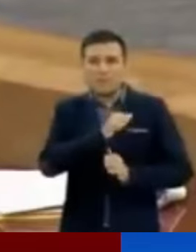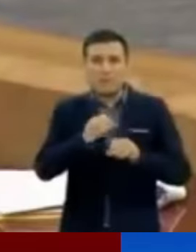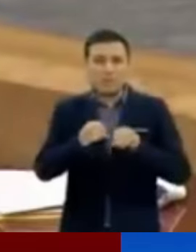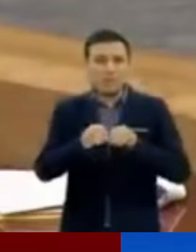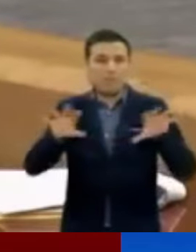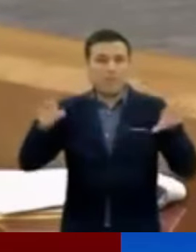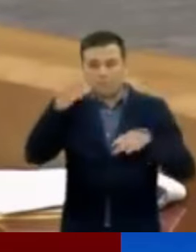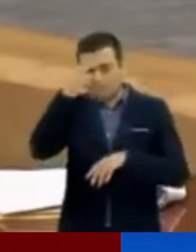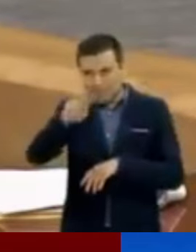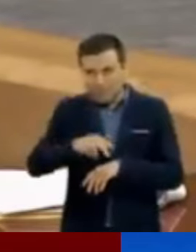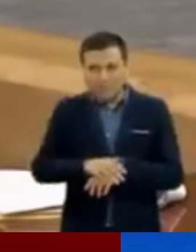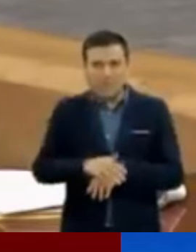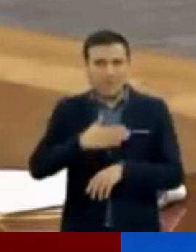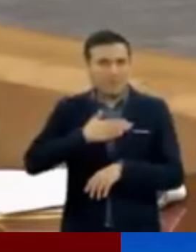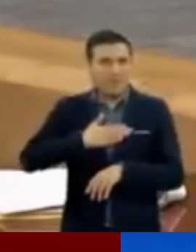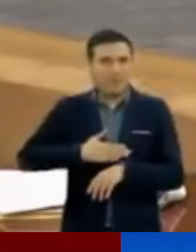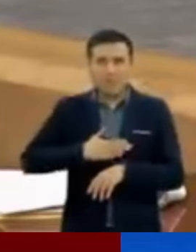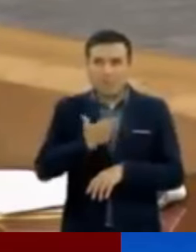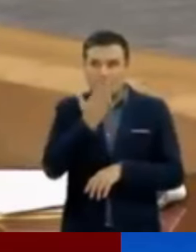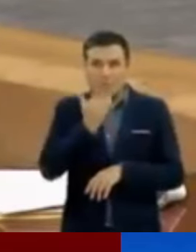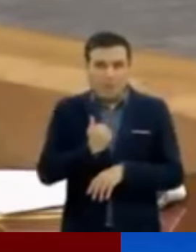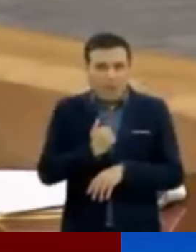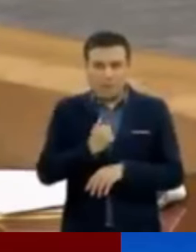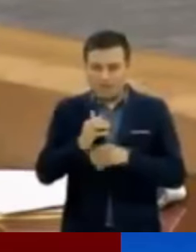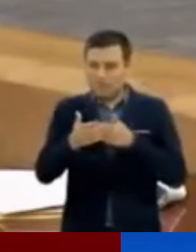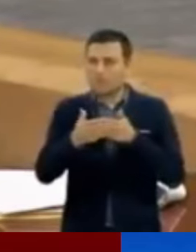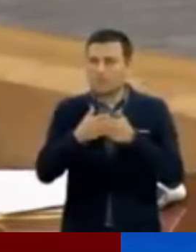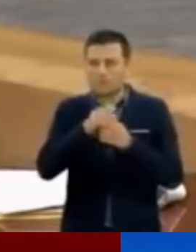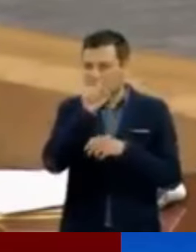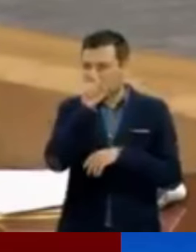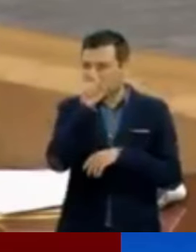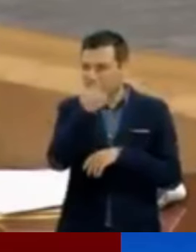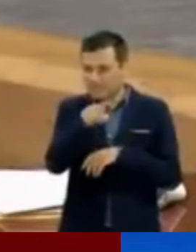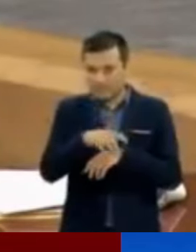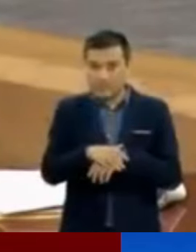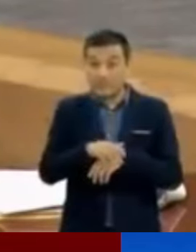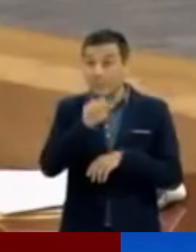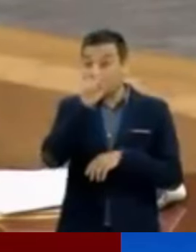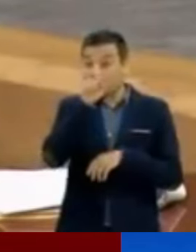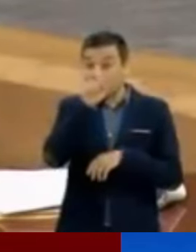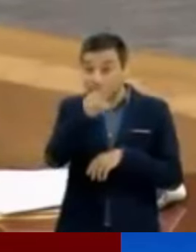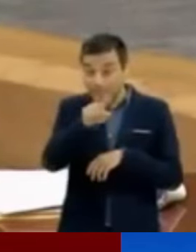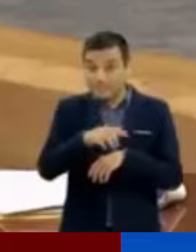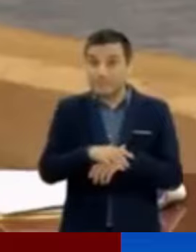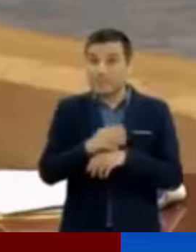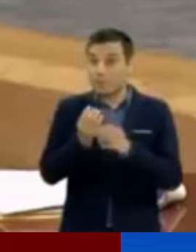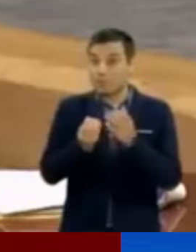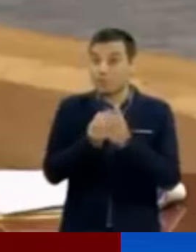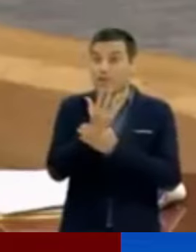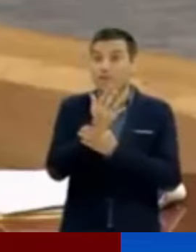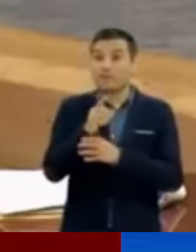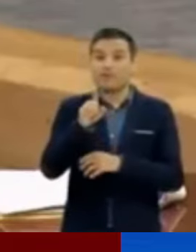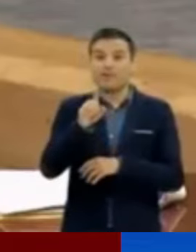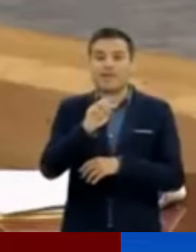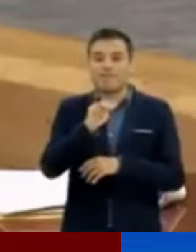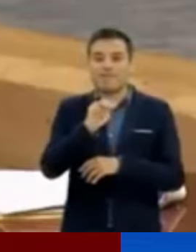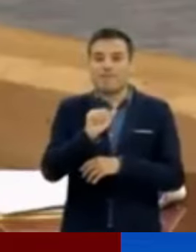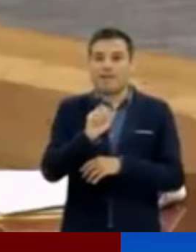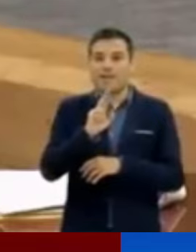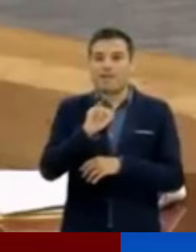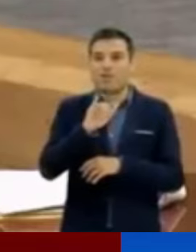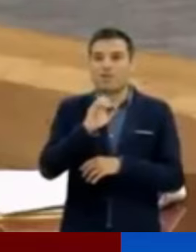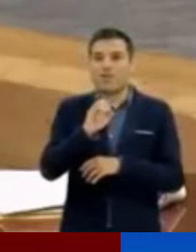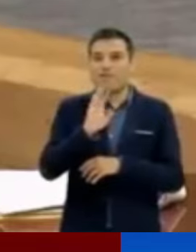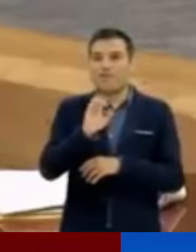y todas las que se puedan venir más adelante. Ahí está la nueva edición del suplente de Manlio Fabio